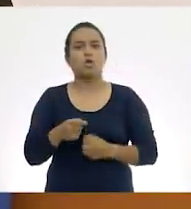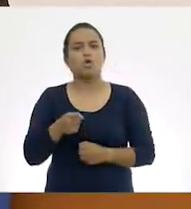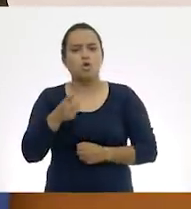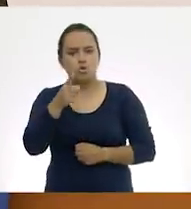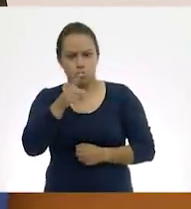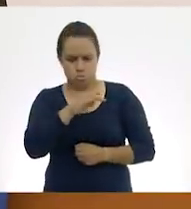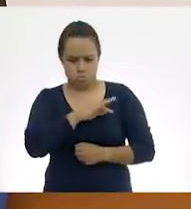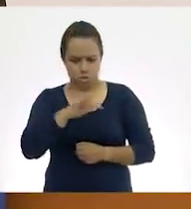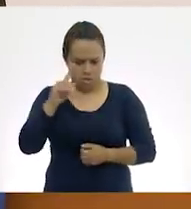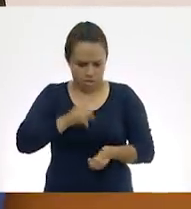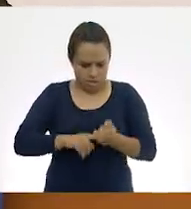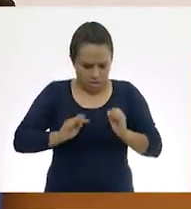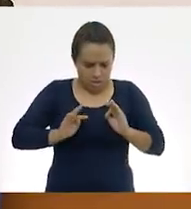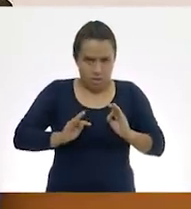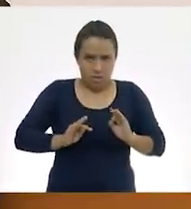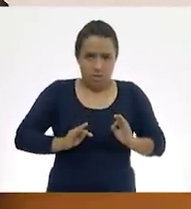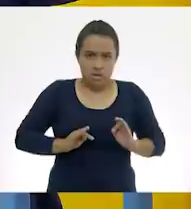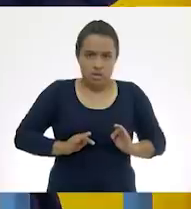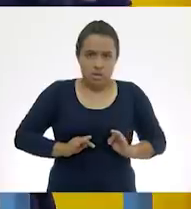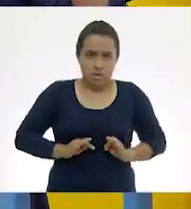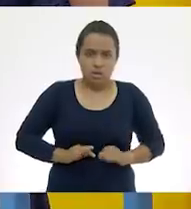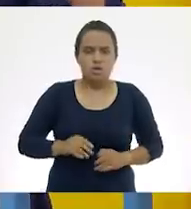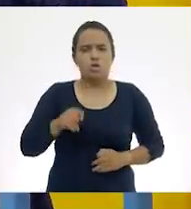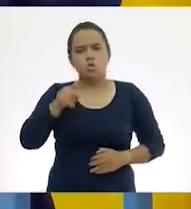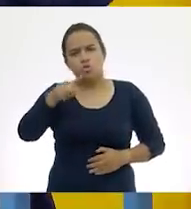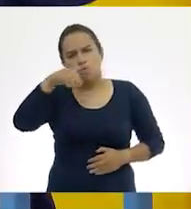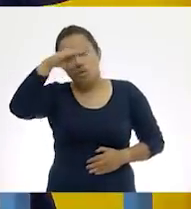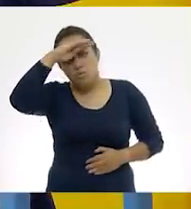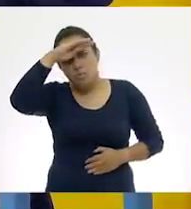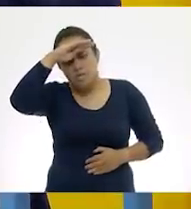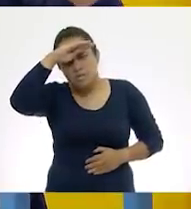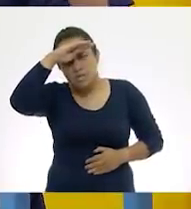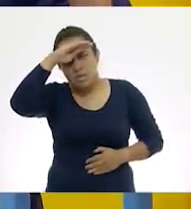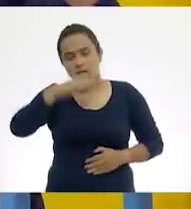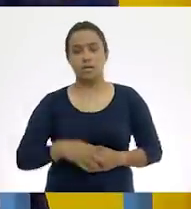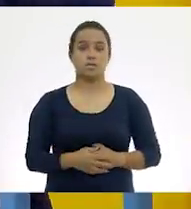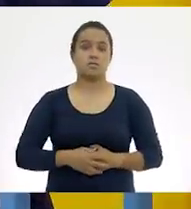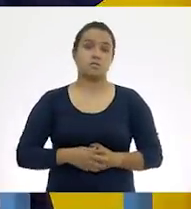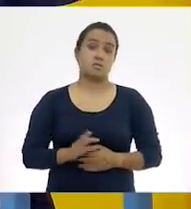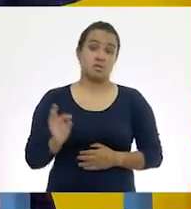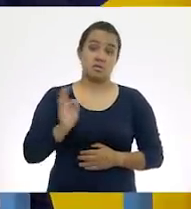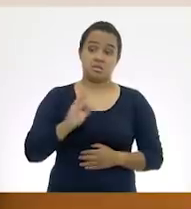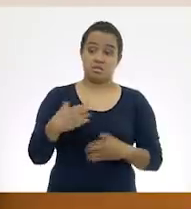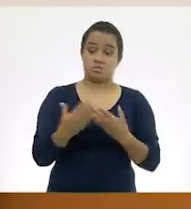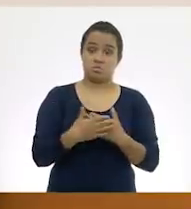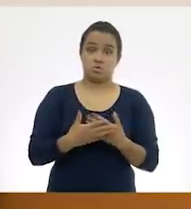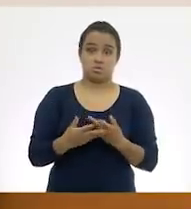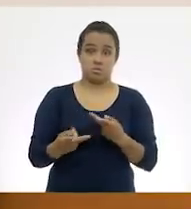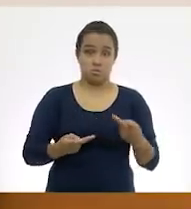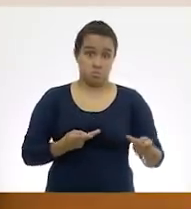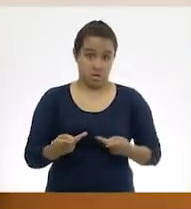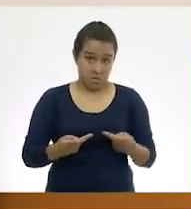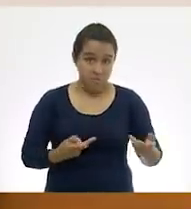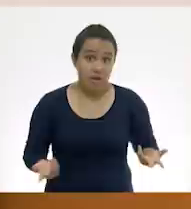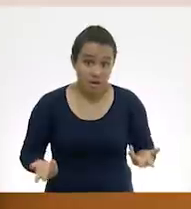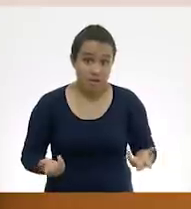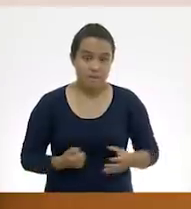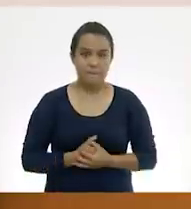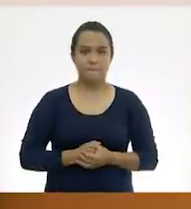podrías tranquilizarte y pensar en que en algún momento vas a estar preparado